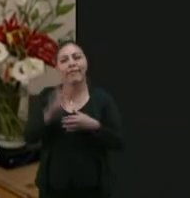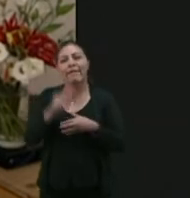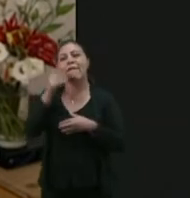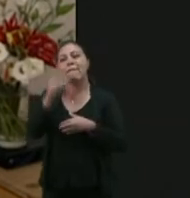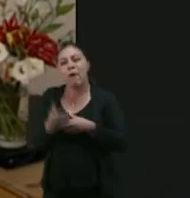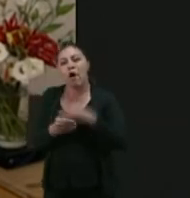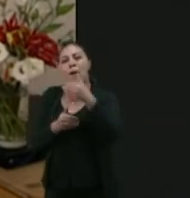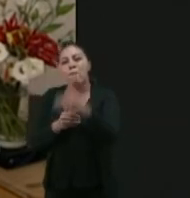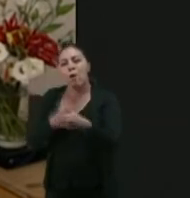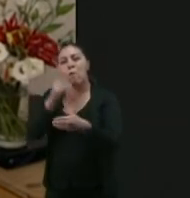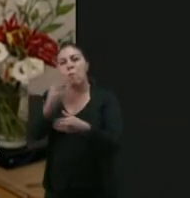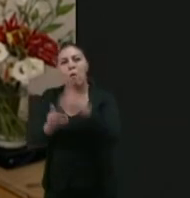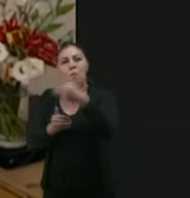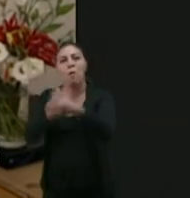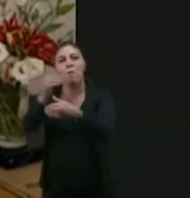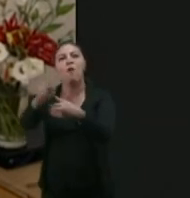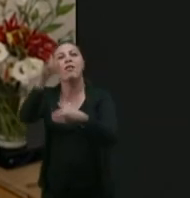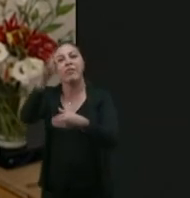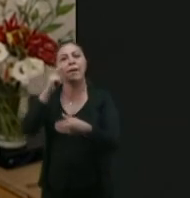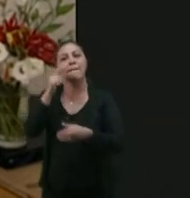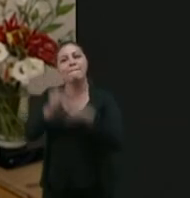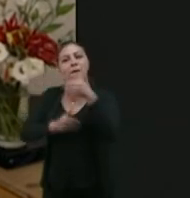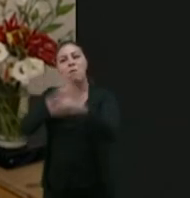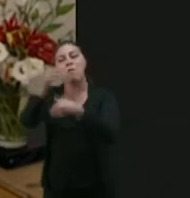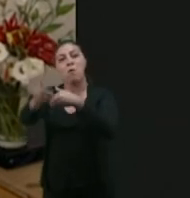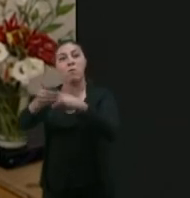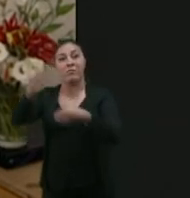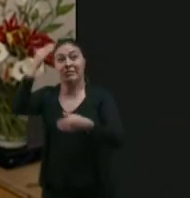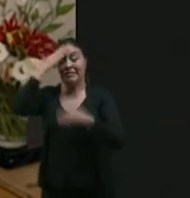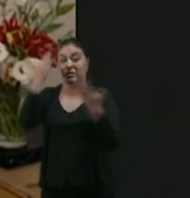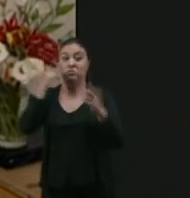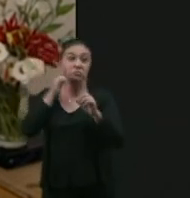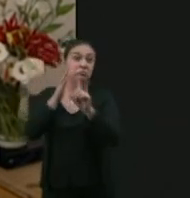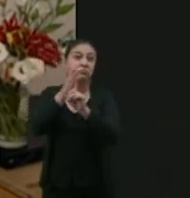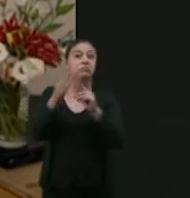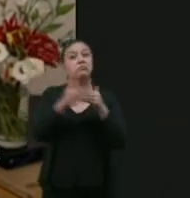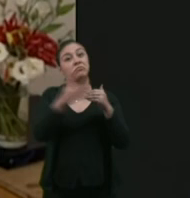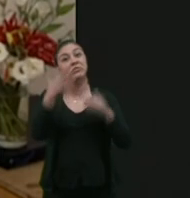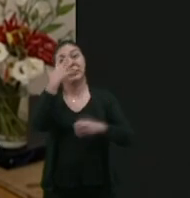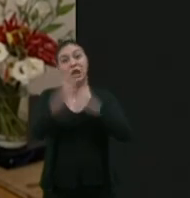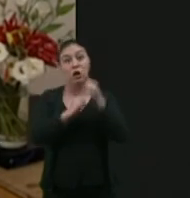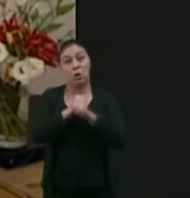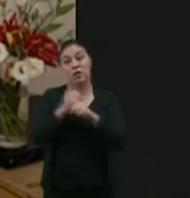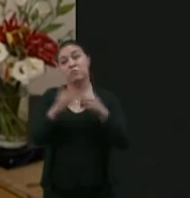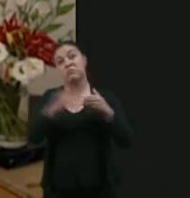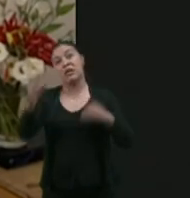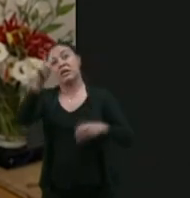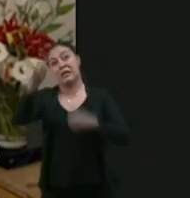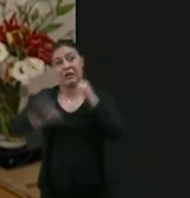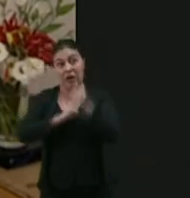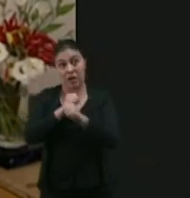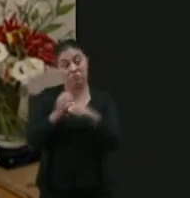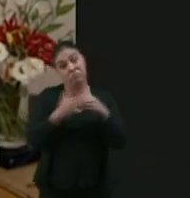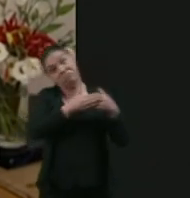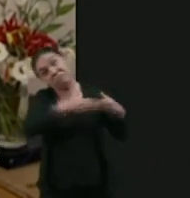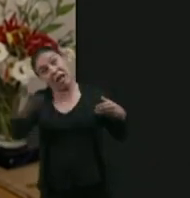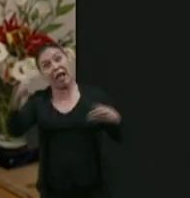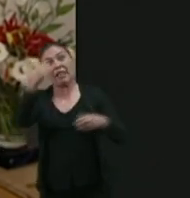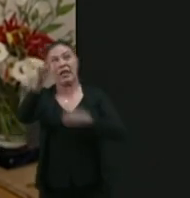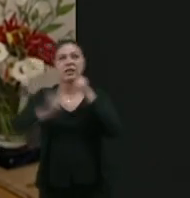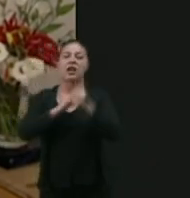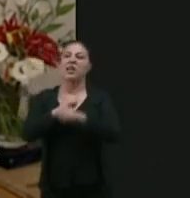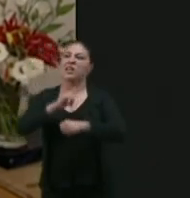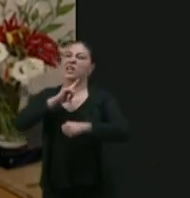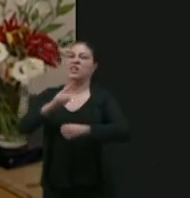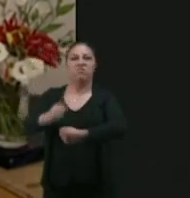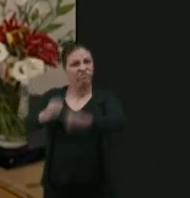desafiante, pero hay que entender que en términos regionales puede tomar 5, 7, 10 años para volverse líderes ahí. Y durante este